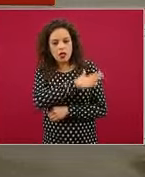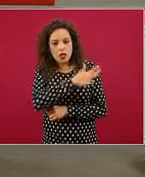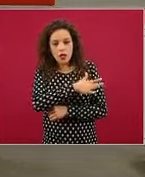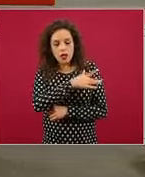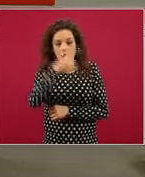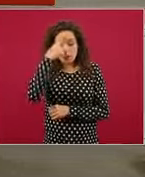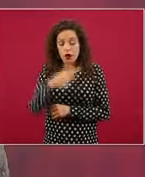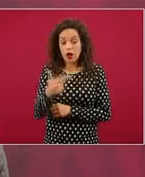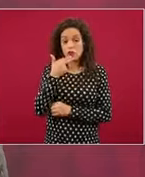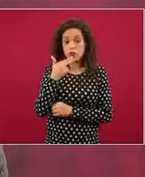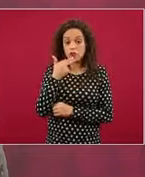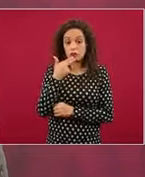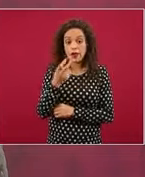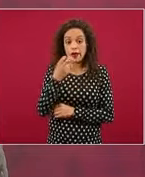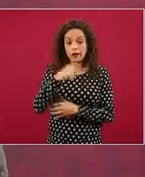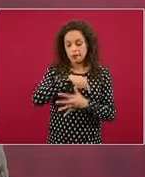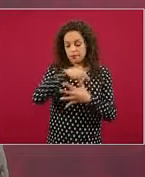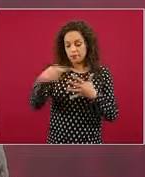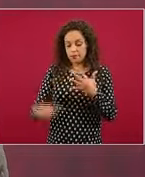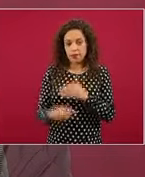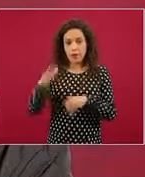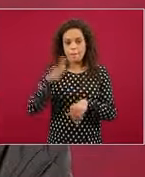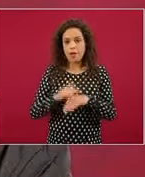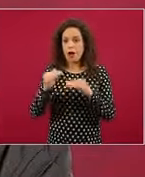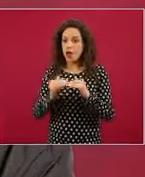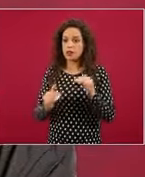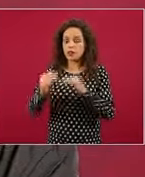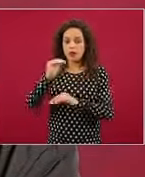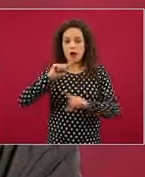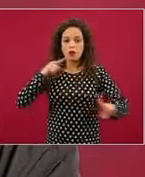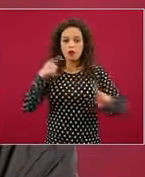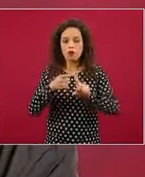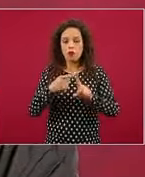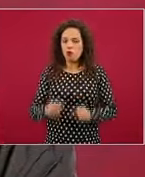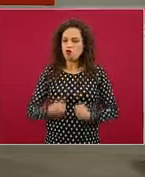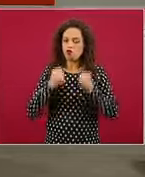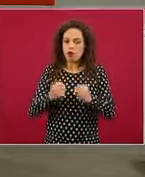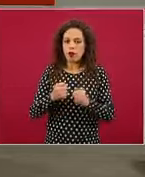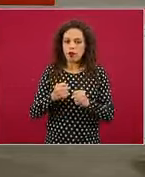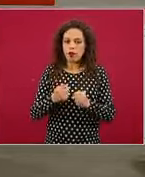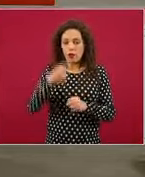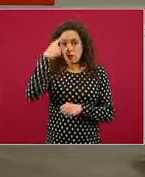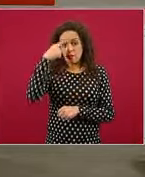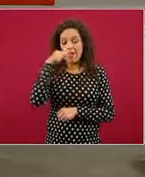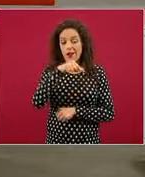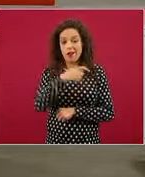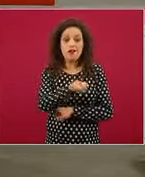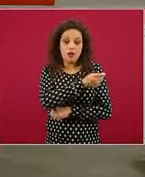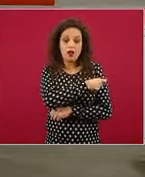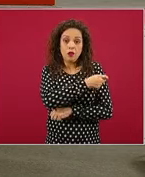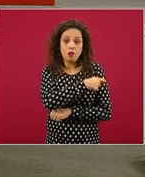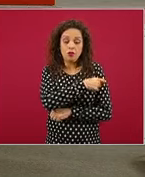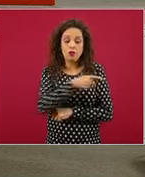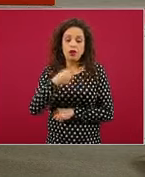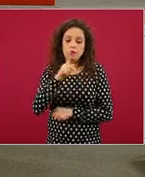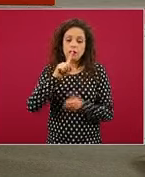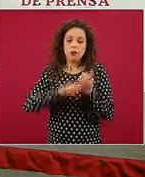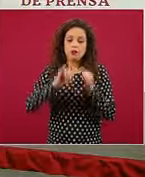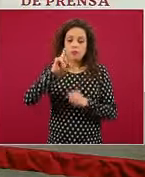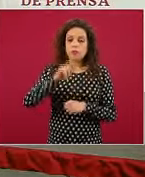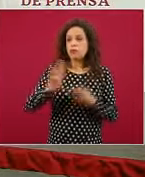uso son los más altos para el caso de las vacunas. A pesar de ello, desde luego el mundo es muy diverso y